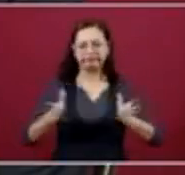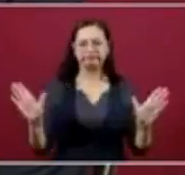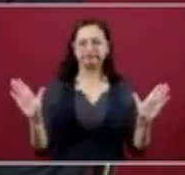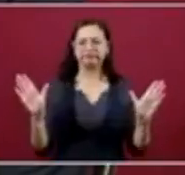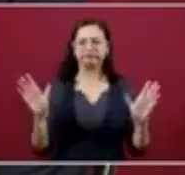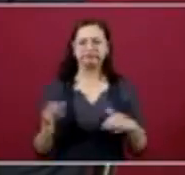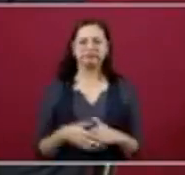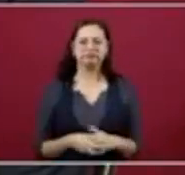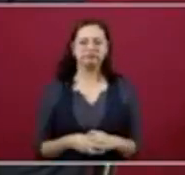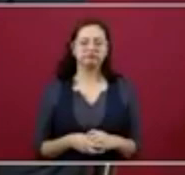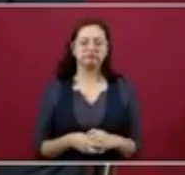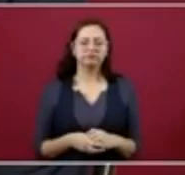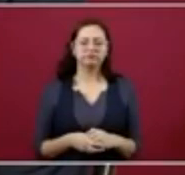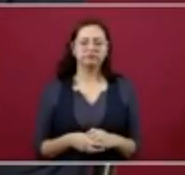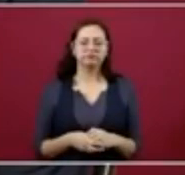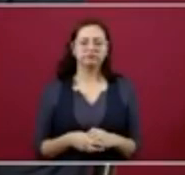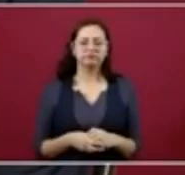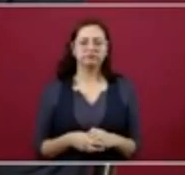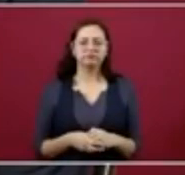transparencia